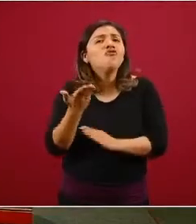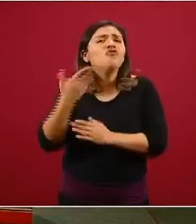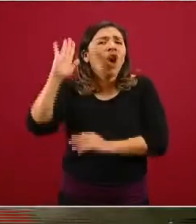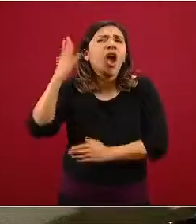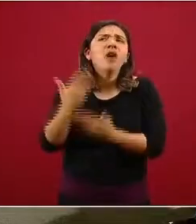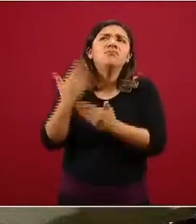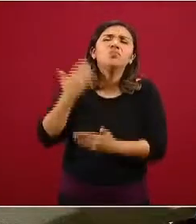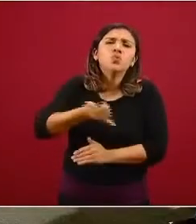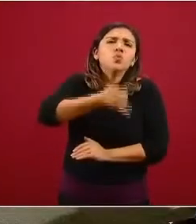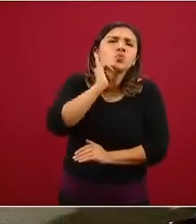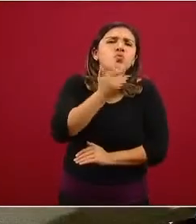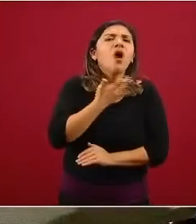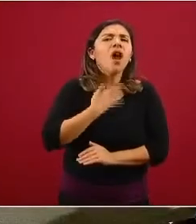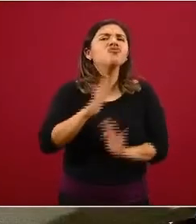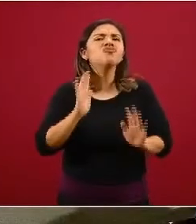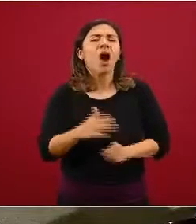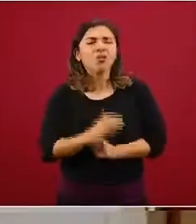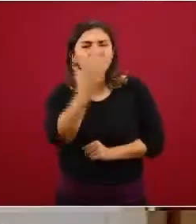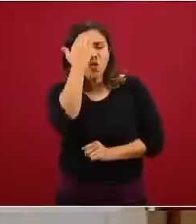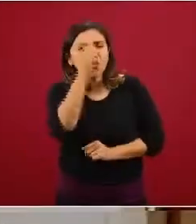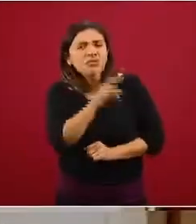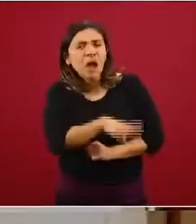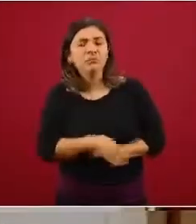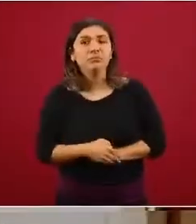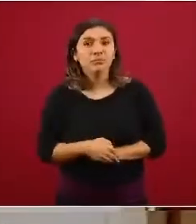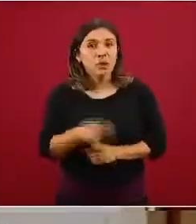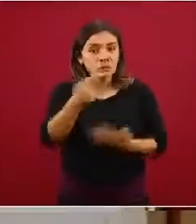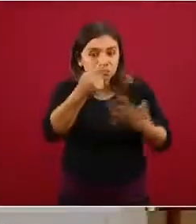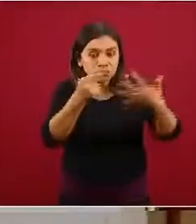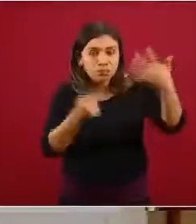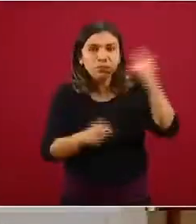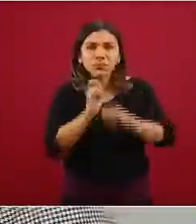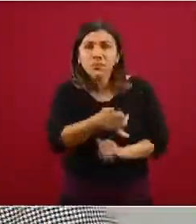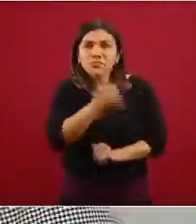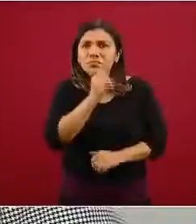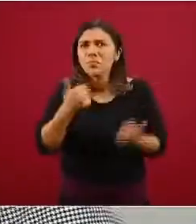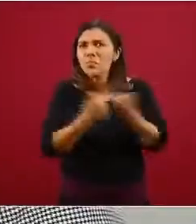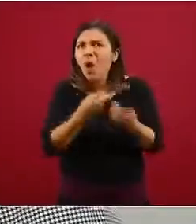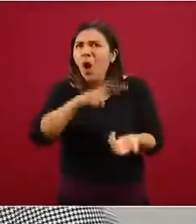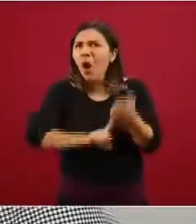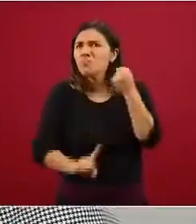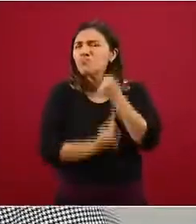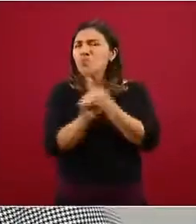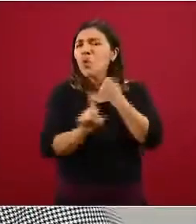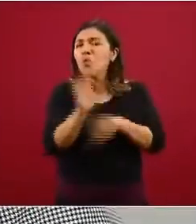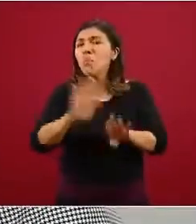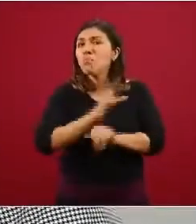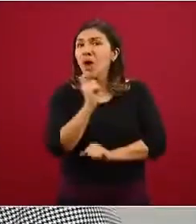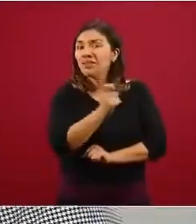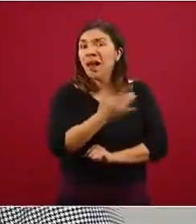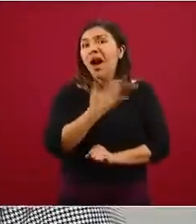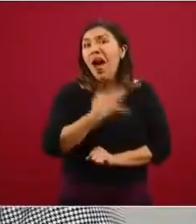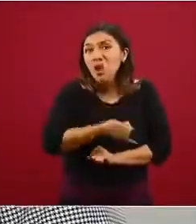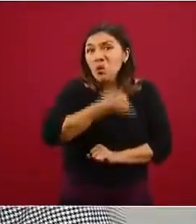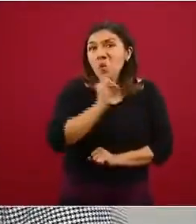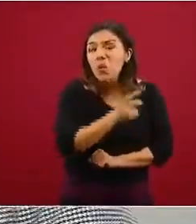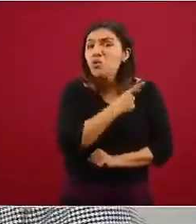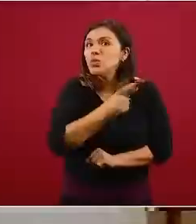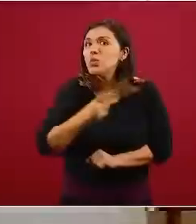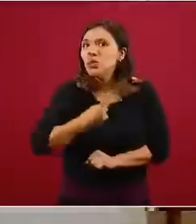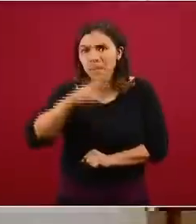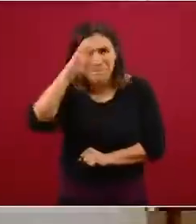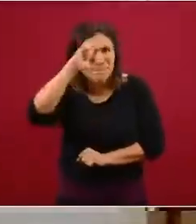en su vida. Todos ellos son consumidores problemáticos, porque el alcohol debe de estar